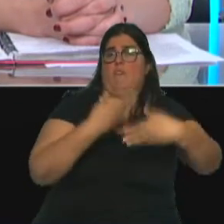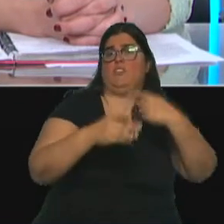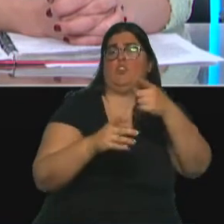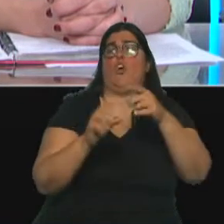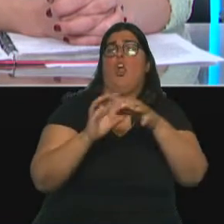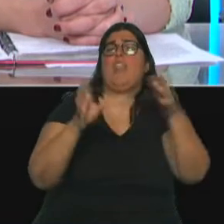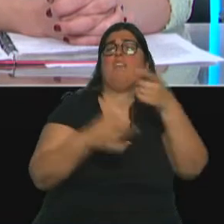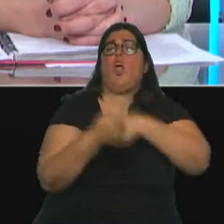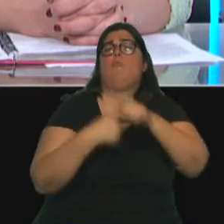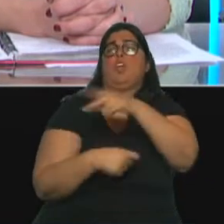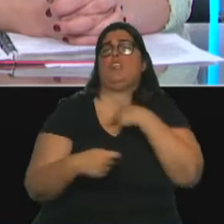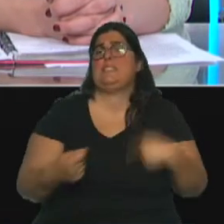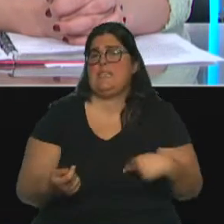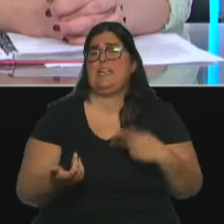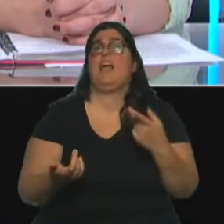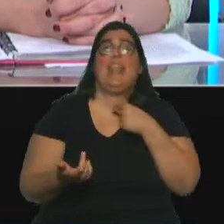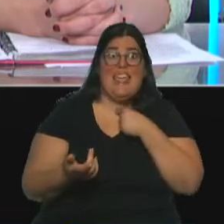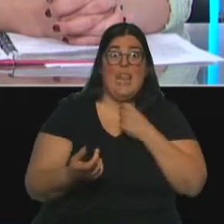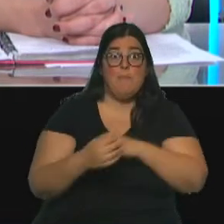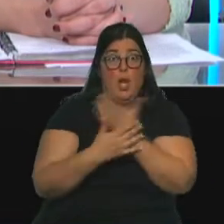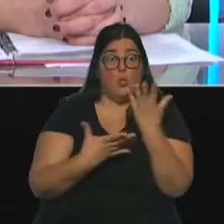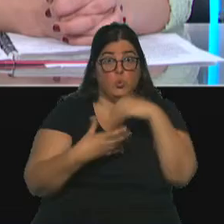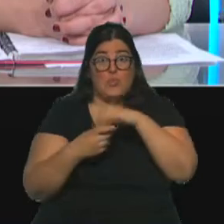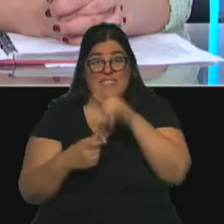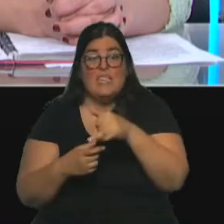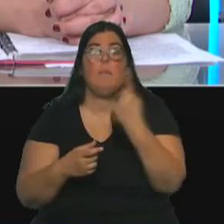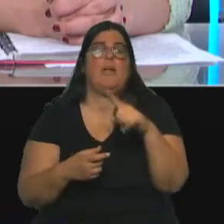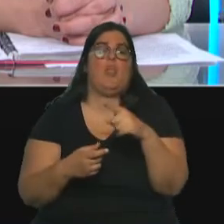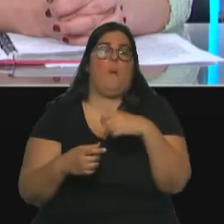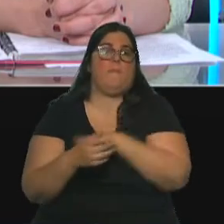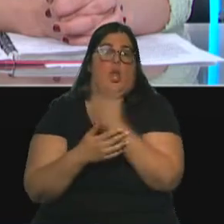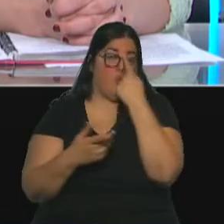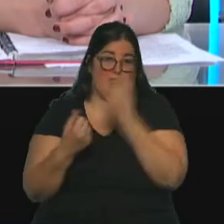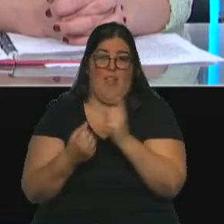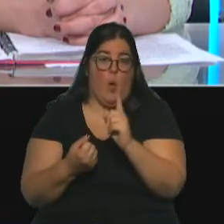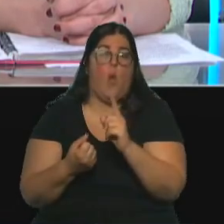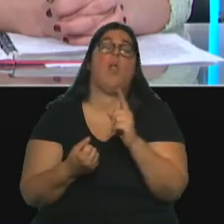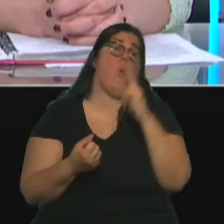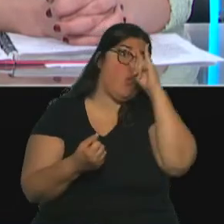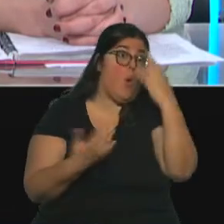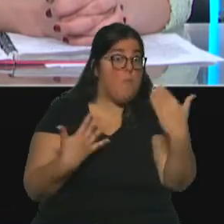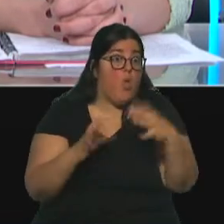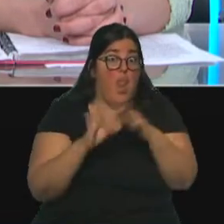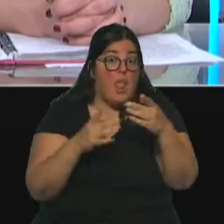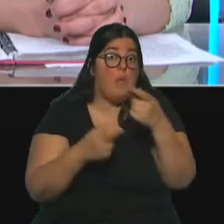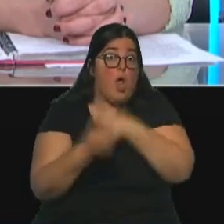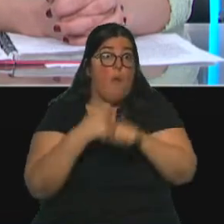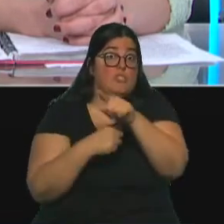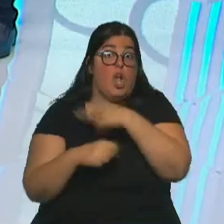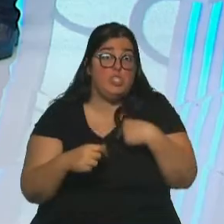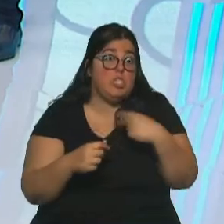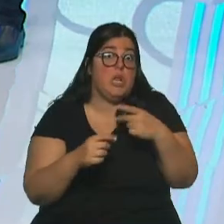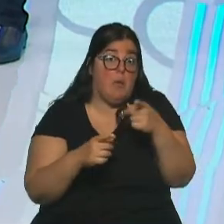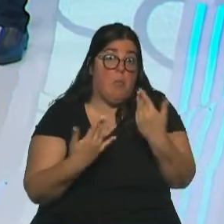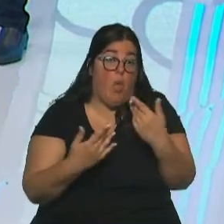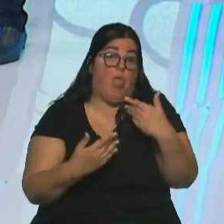que sí, que lo quiere hacer con el Mercosur, pero si el Mercosur no está de acuerdo, Uruguay tiene la posibilidad o quiere avanzar en un tratado de libre comercio con China. Digo,